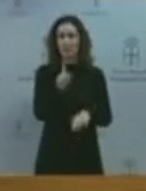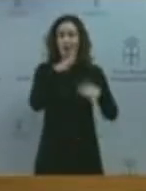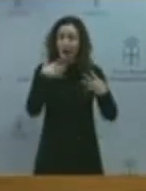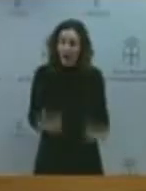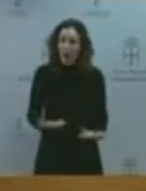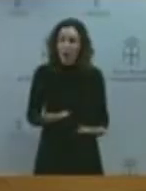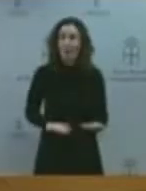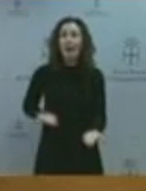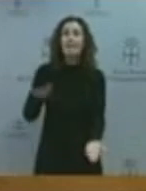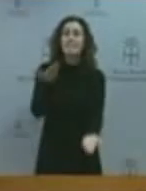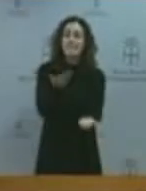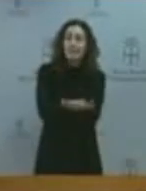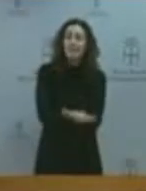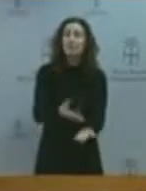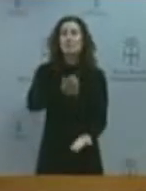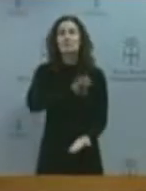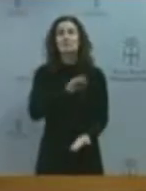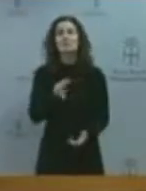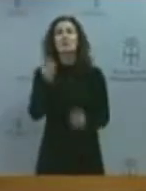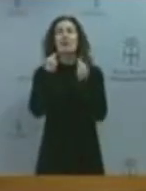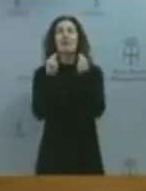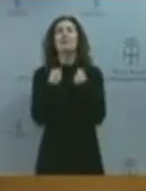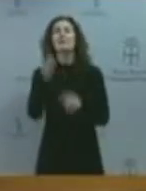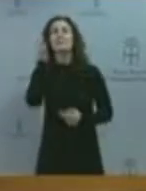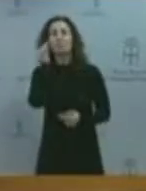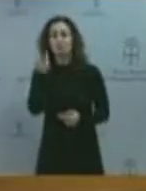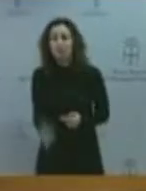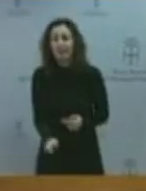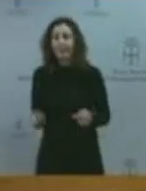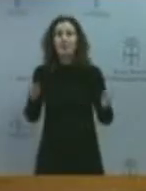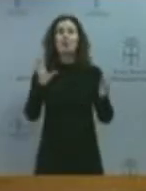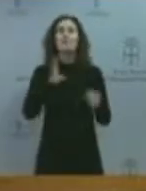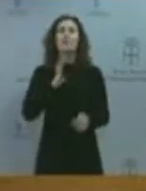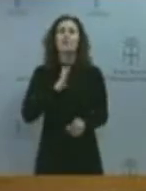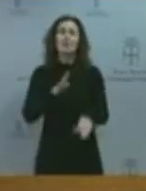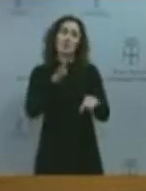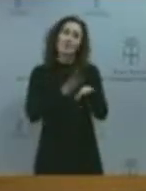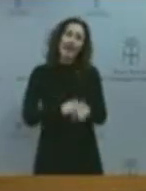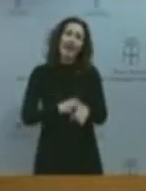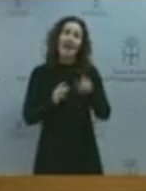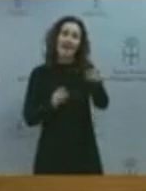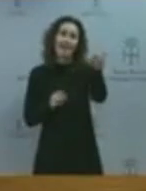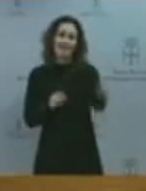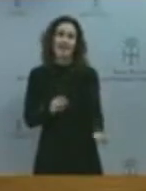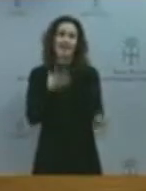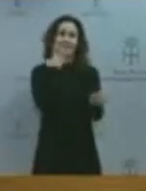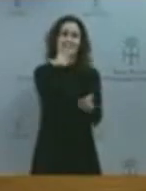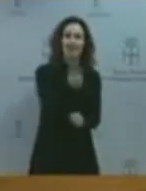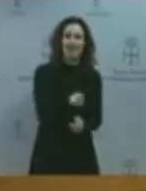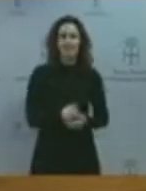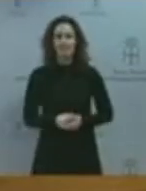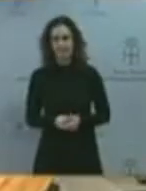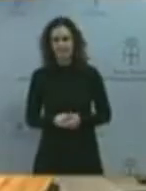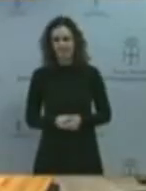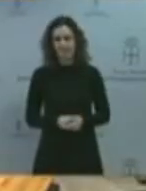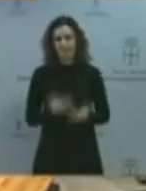que haga su intervención de manera que la señora Álvarez Rouco comprenda la misma. Moitas gracias, señor presidente. Tal y como permite la